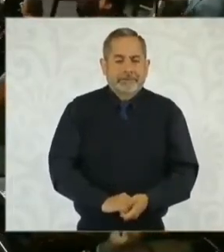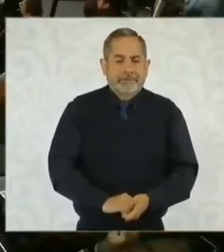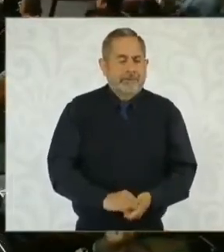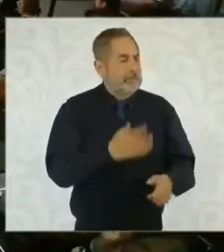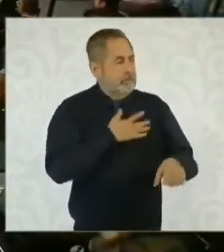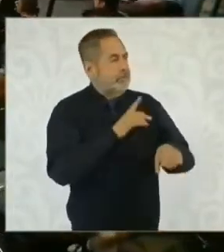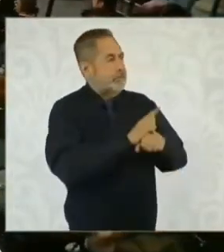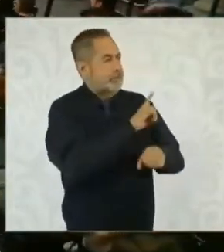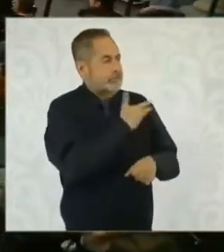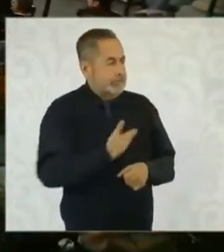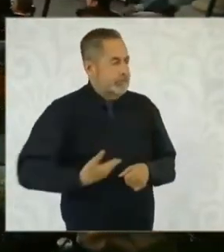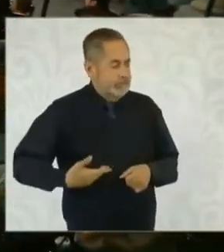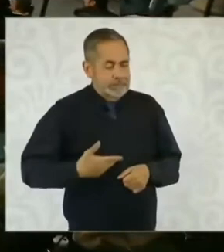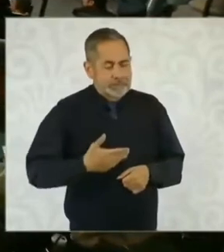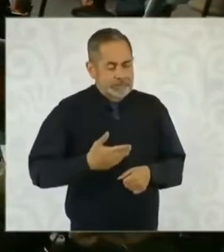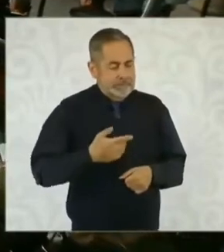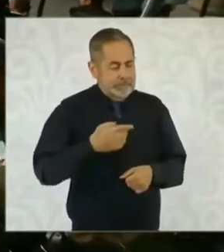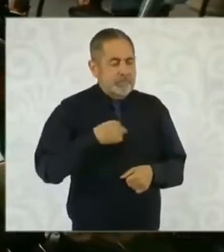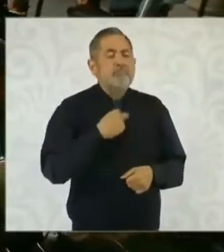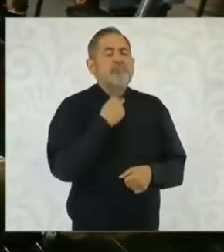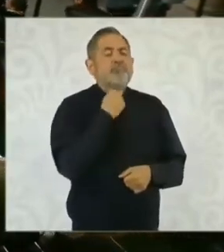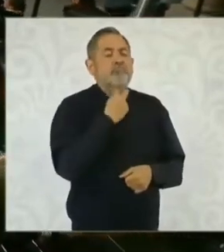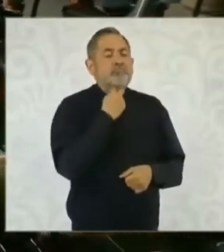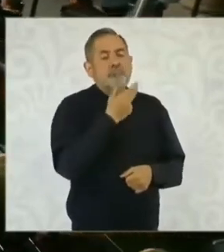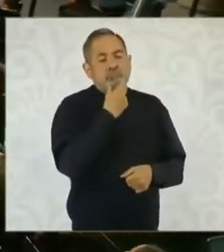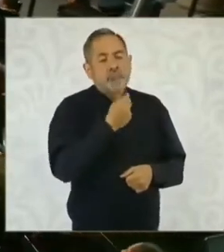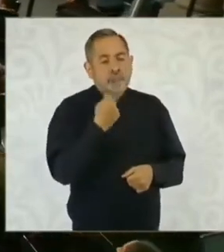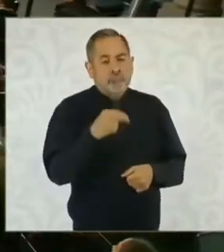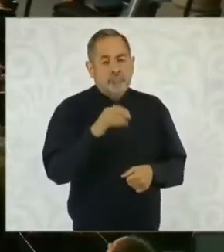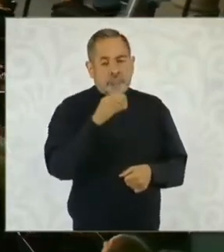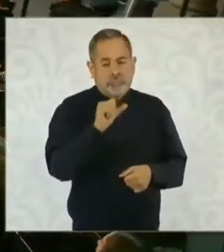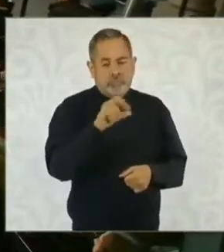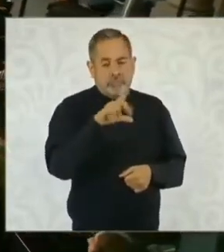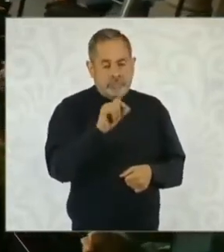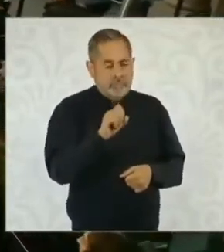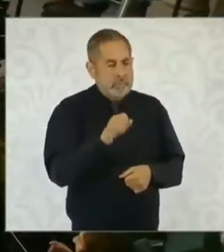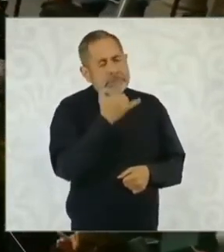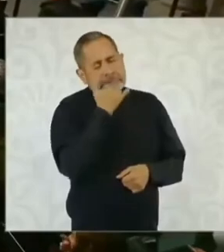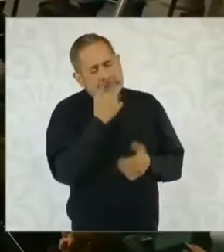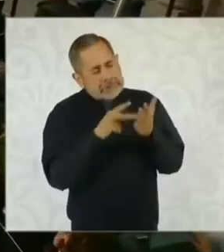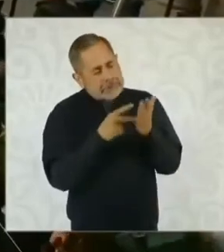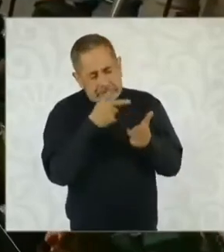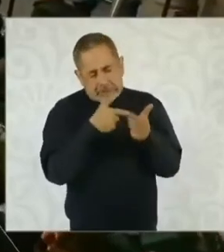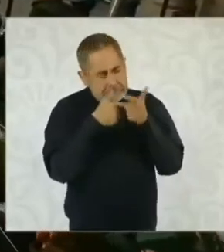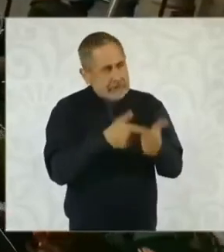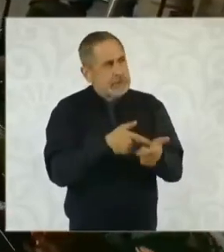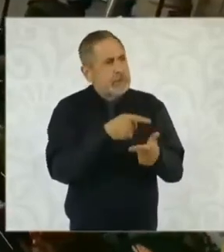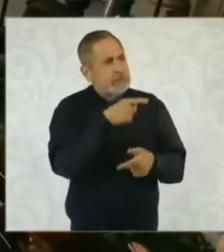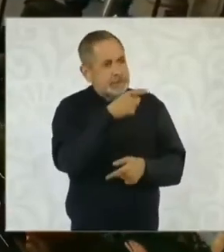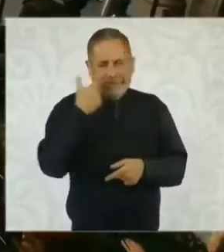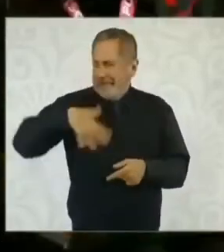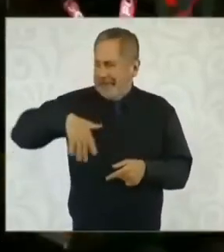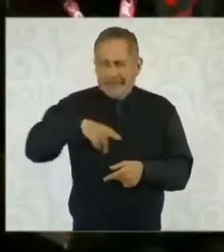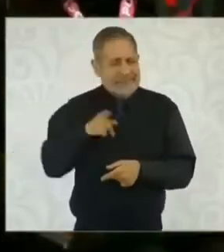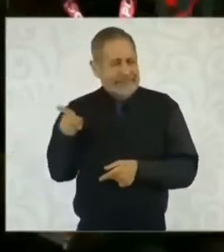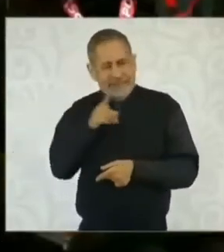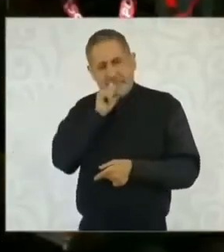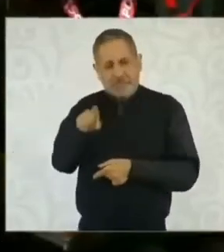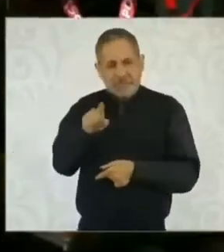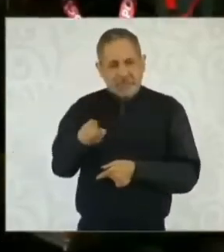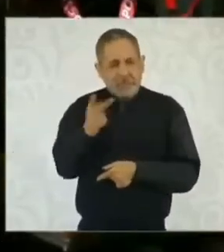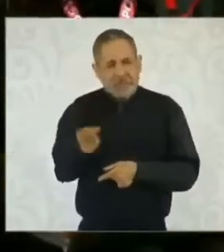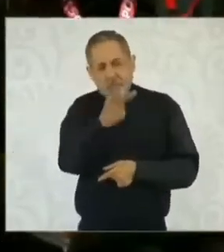Buen día, Presidenta. Carlos Domínguez, de Nación 14. Y permítame continuar insistiendo un poco con la aprobación de la reforma contra el nepotismo, doctora.